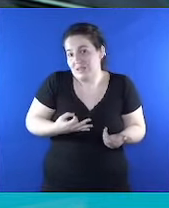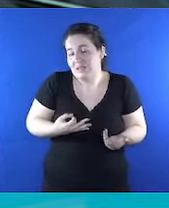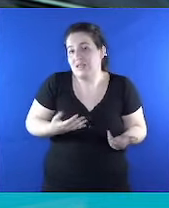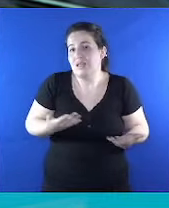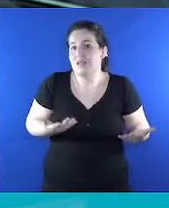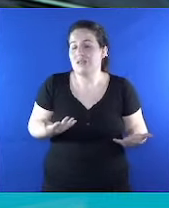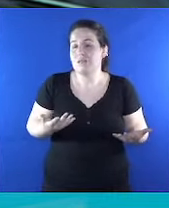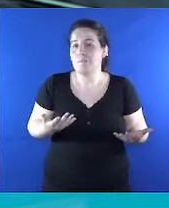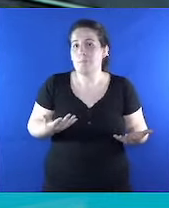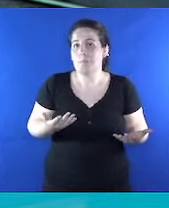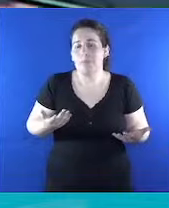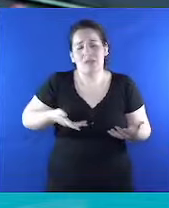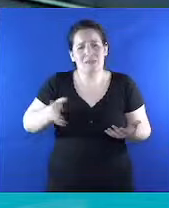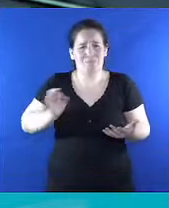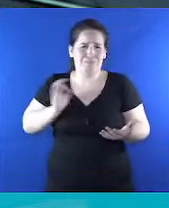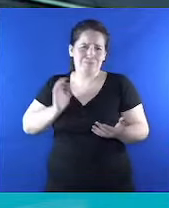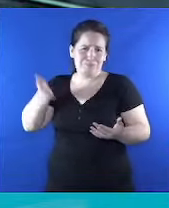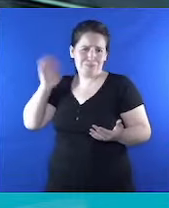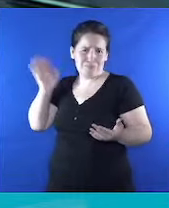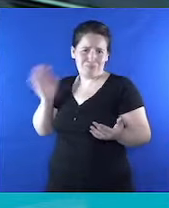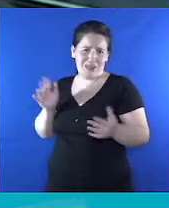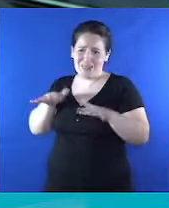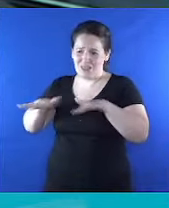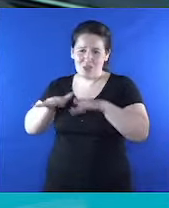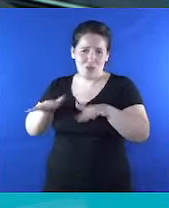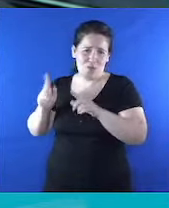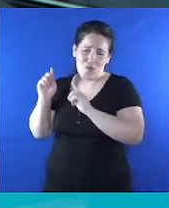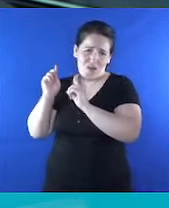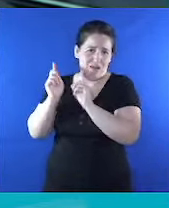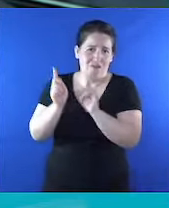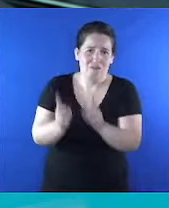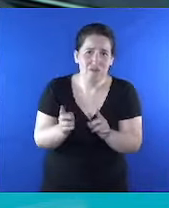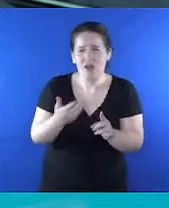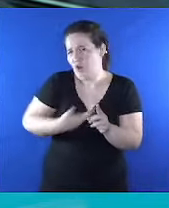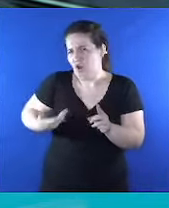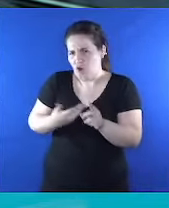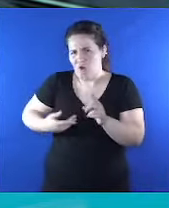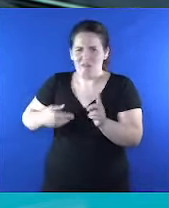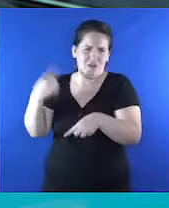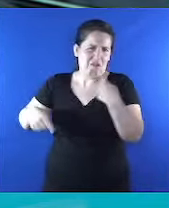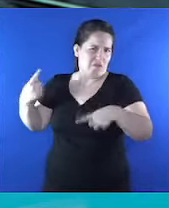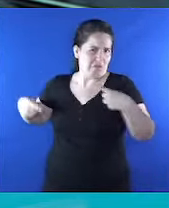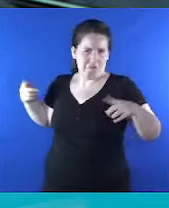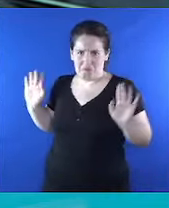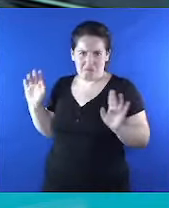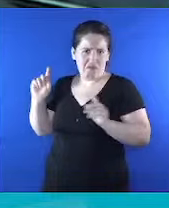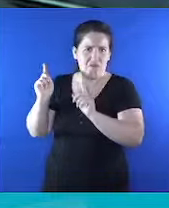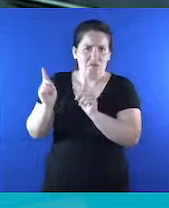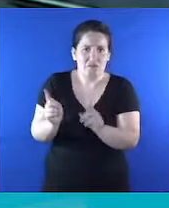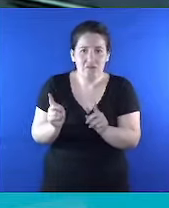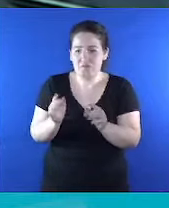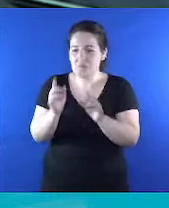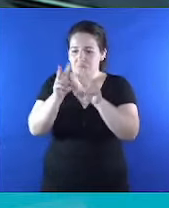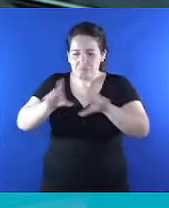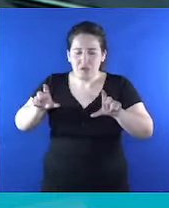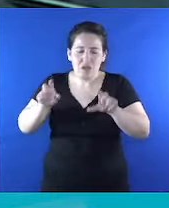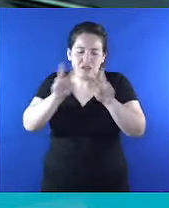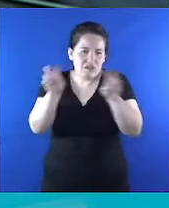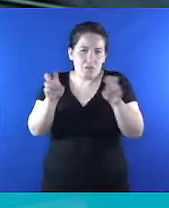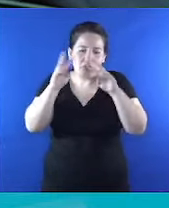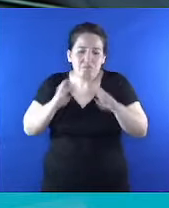que dig hace muchos años que esta situación viene y han pasado gobiern distintos colores políticos y no se ha abordado y no se ha